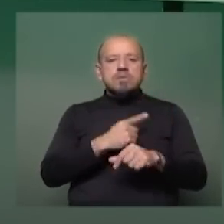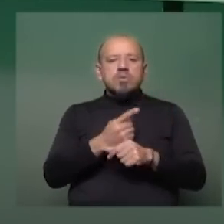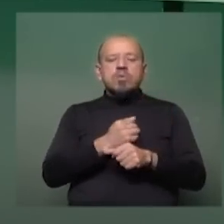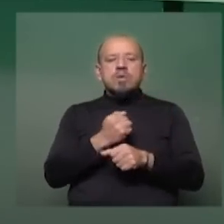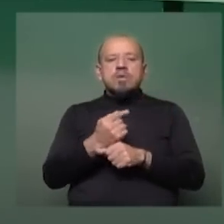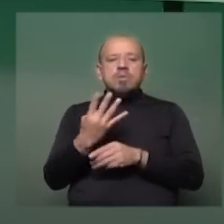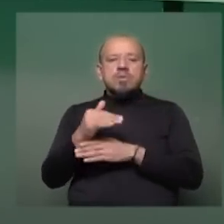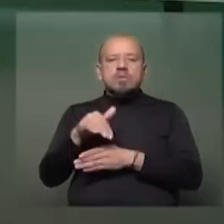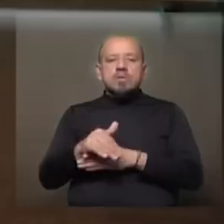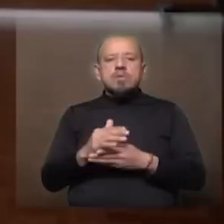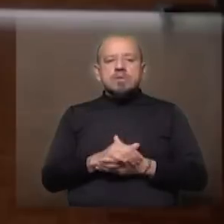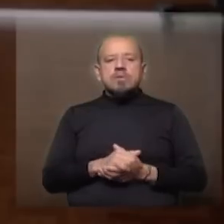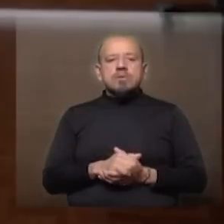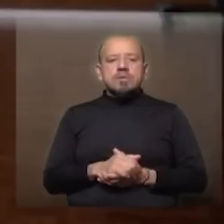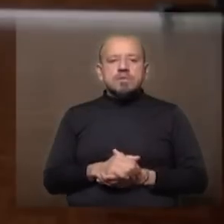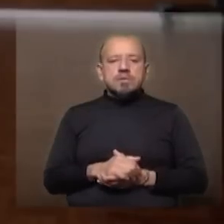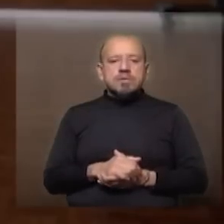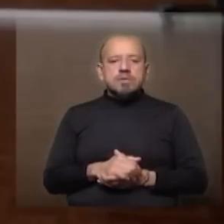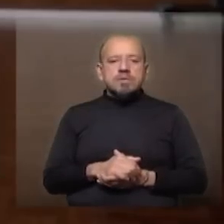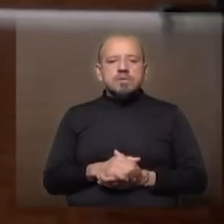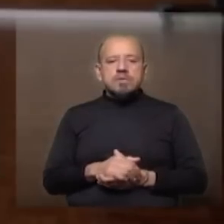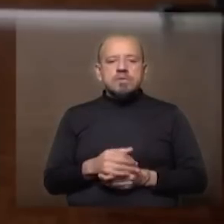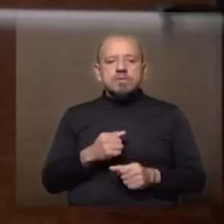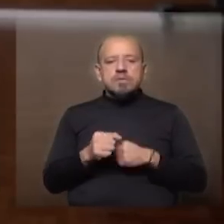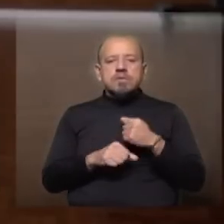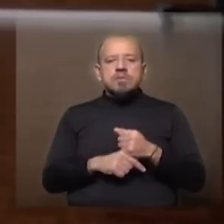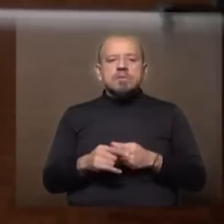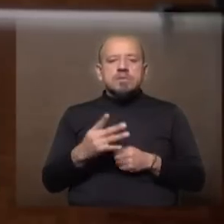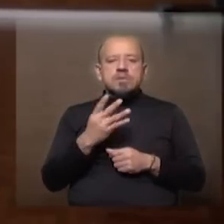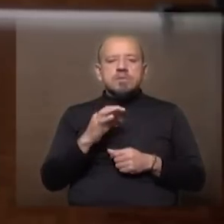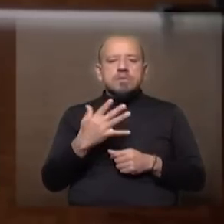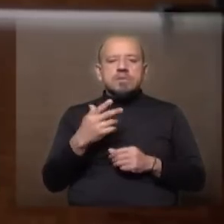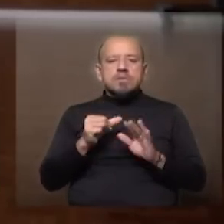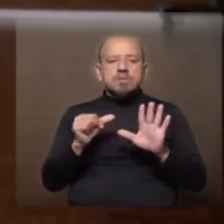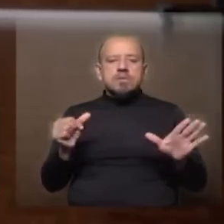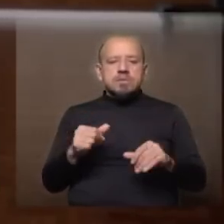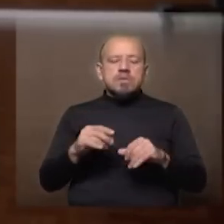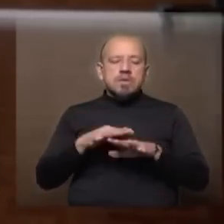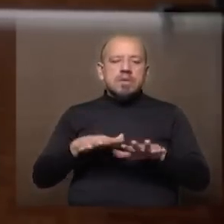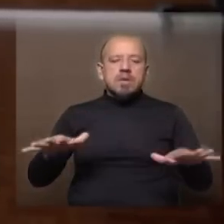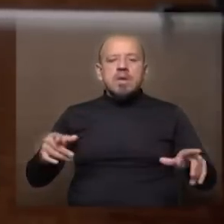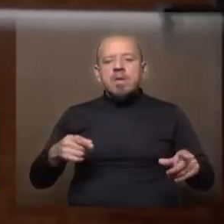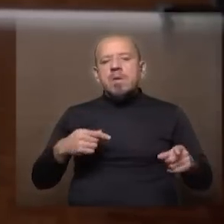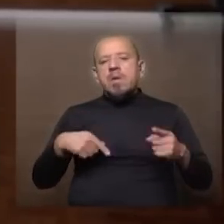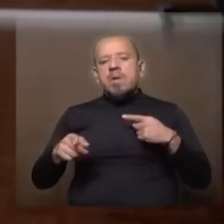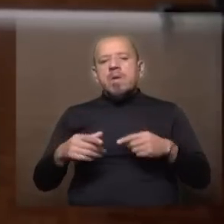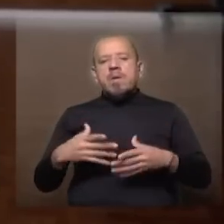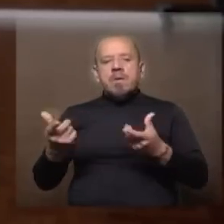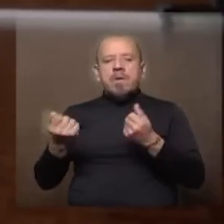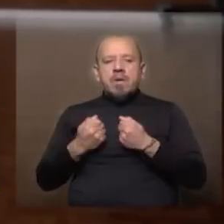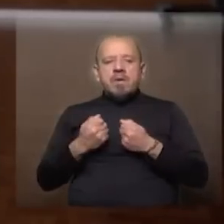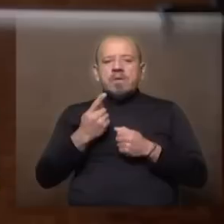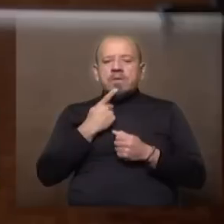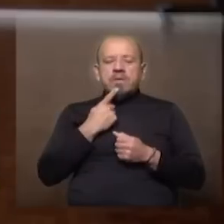Así es este año pasamos de 40 a 56 ampliamos sobre todo los apoyos Más allá de lo que la propias